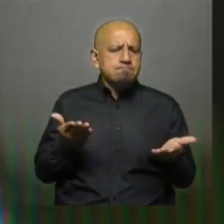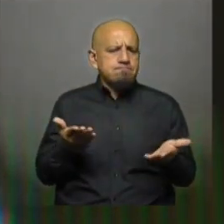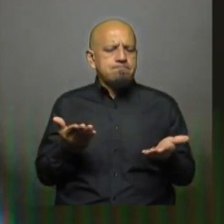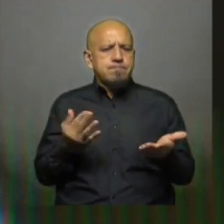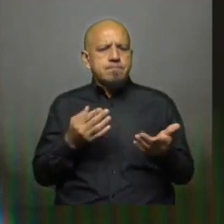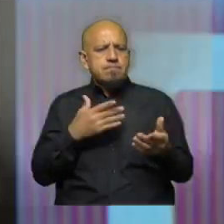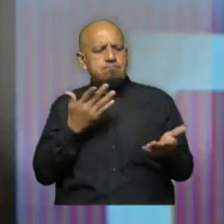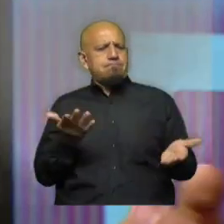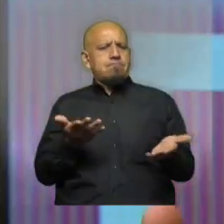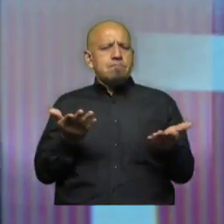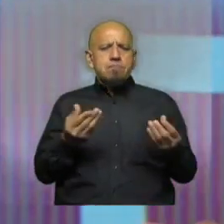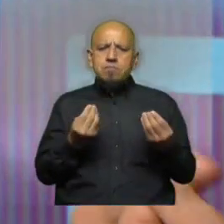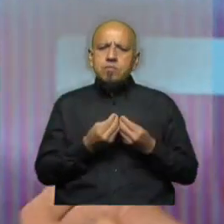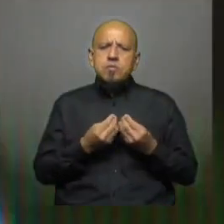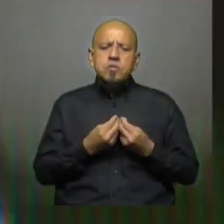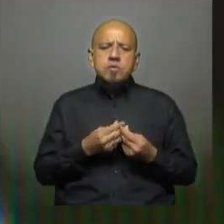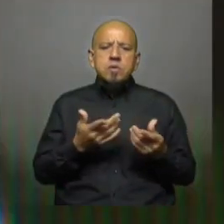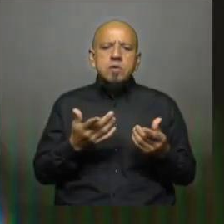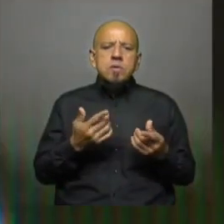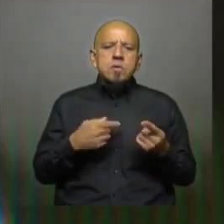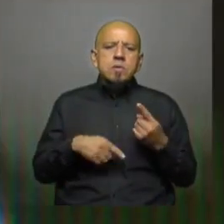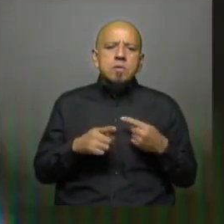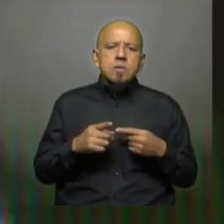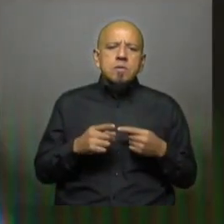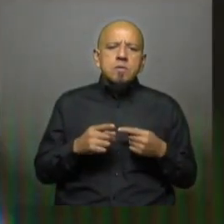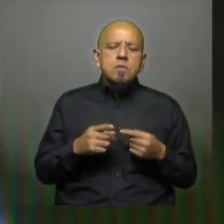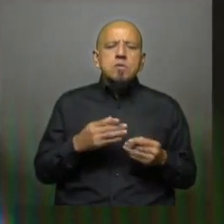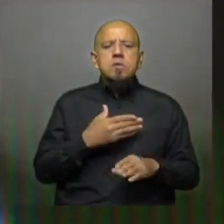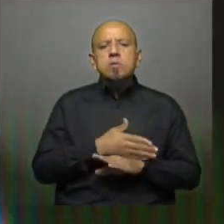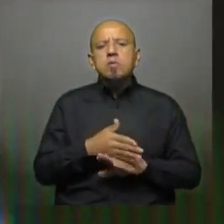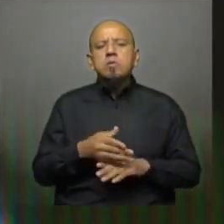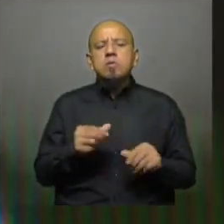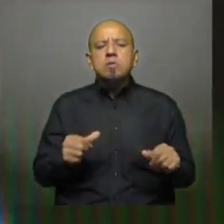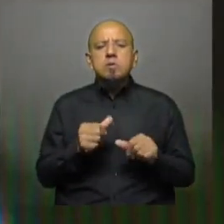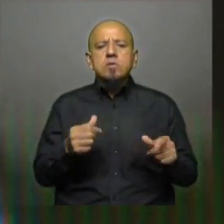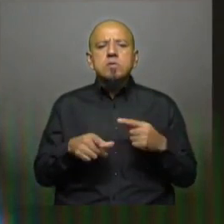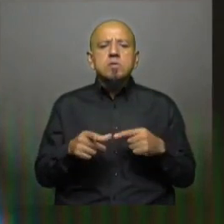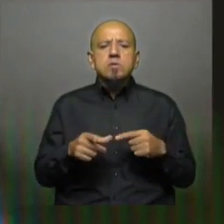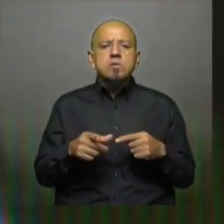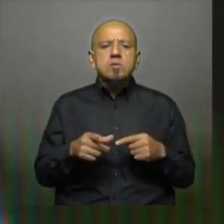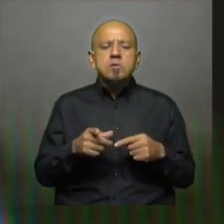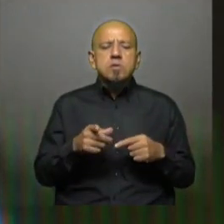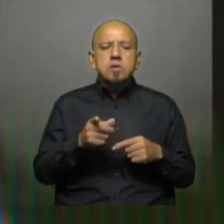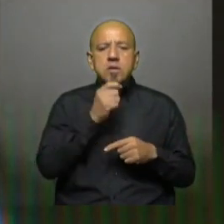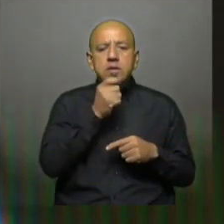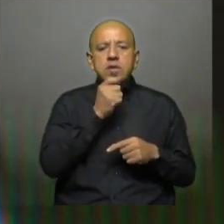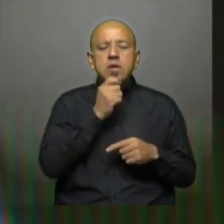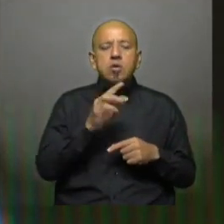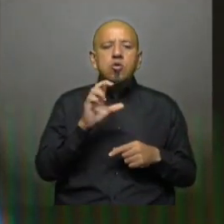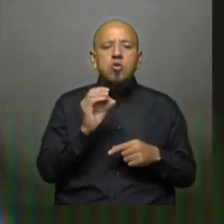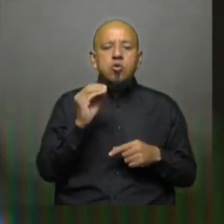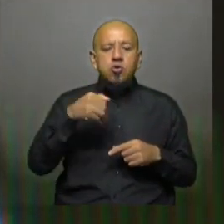que me dijo, qué exagerado. Tanto, claro. Que me impactó mucho. Y después cuando generamos la entrevista con Romina, la verdad es que fue